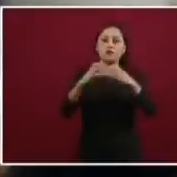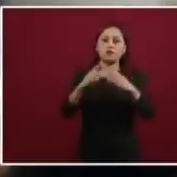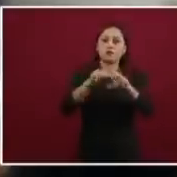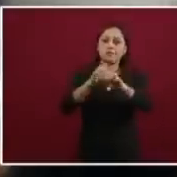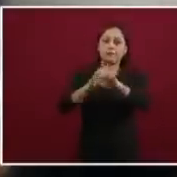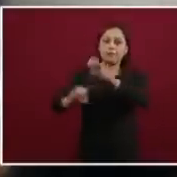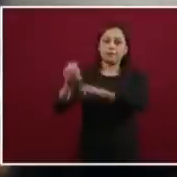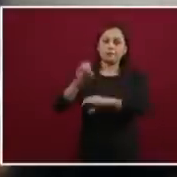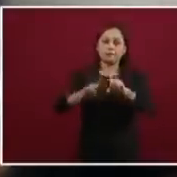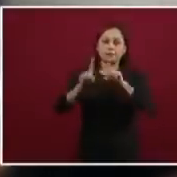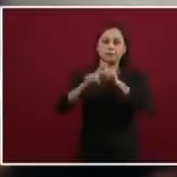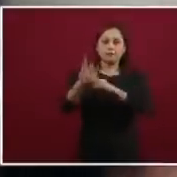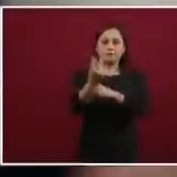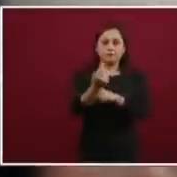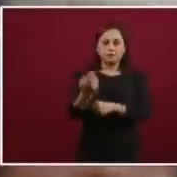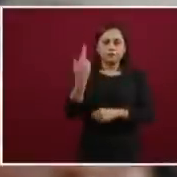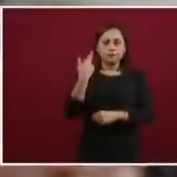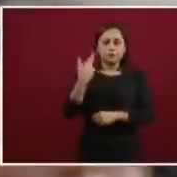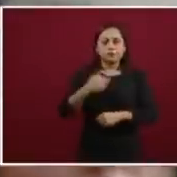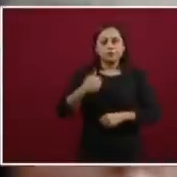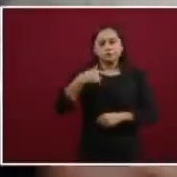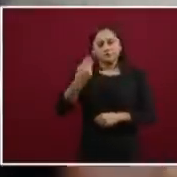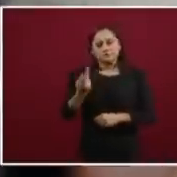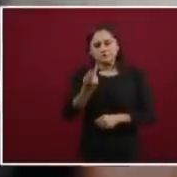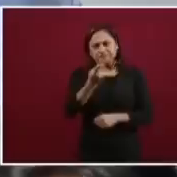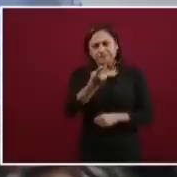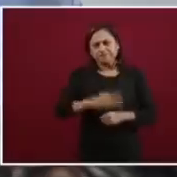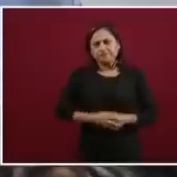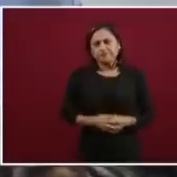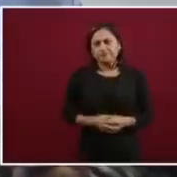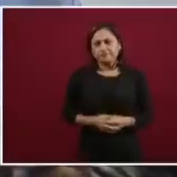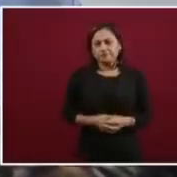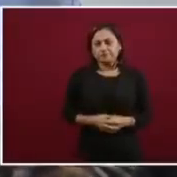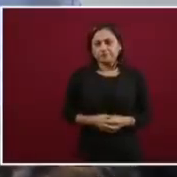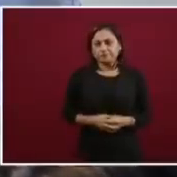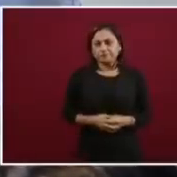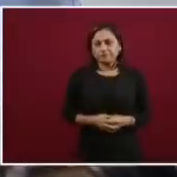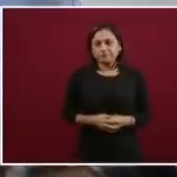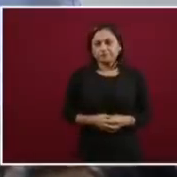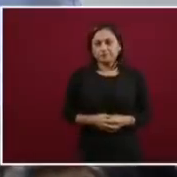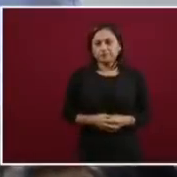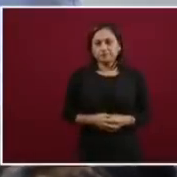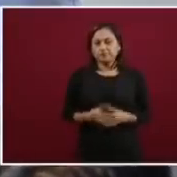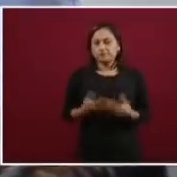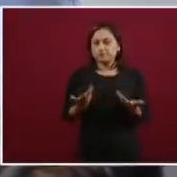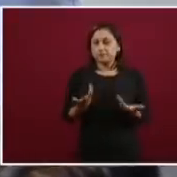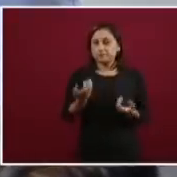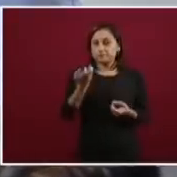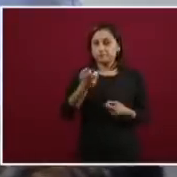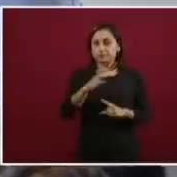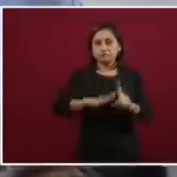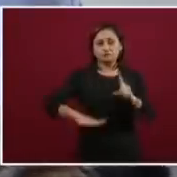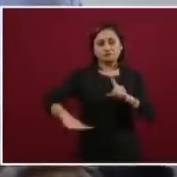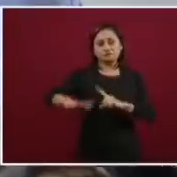presidente yo le quiero preguntar este ante este desgaste social